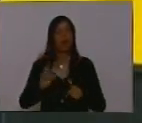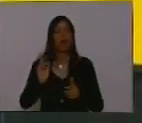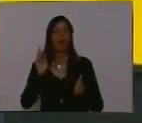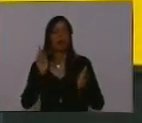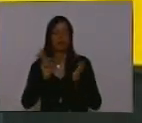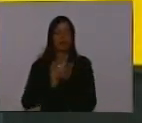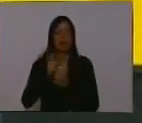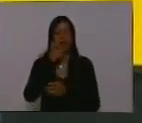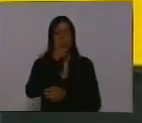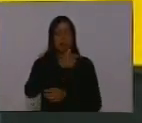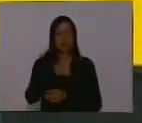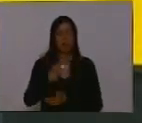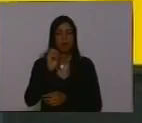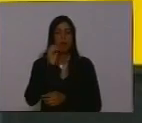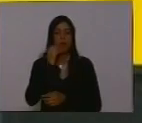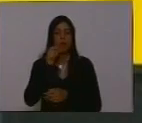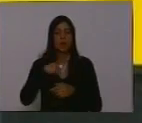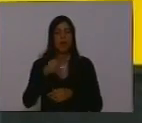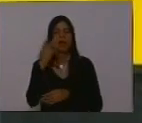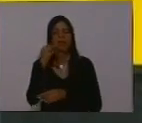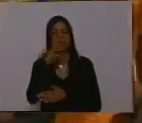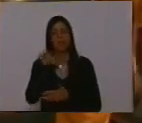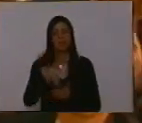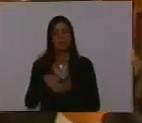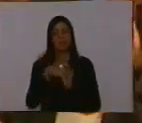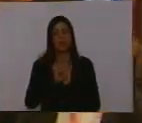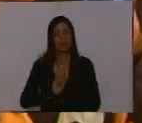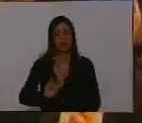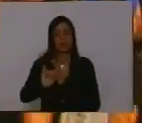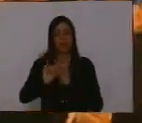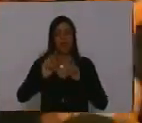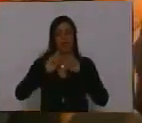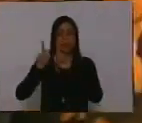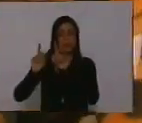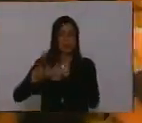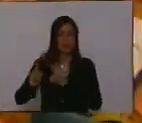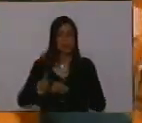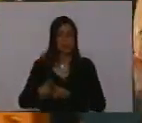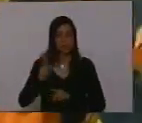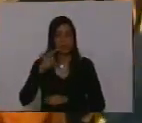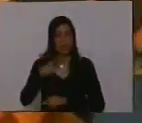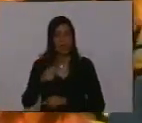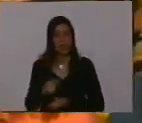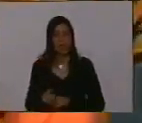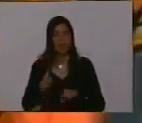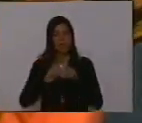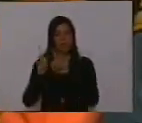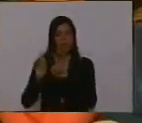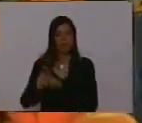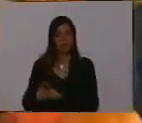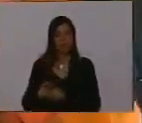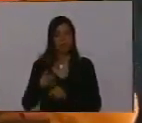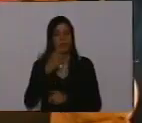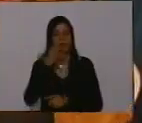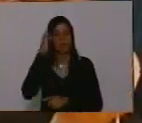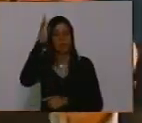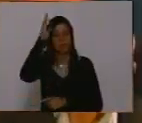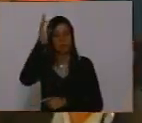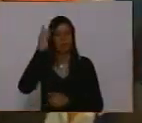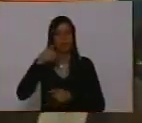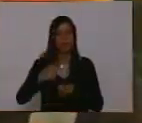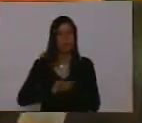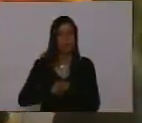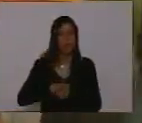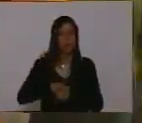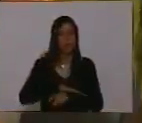puro pueblo en Asamblea Nacional Constituyente de los diferentes sectores, de las diferentes etnias, de las diferentes razas,